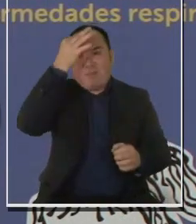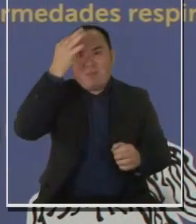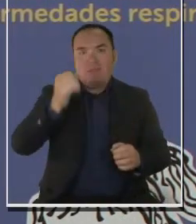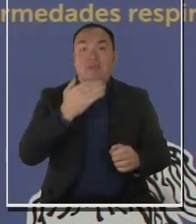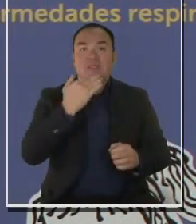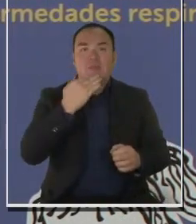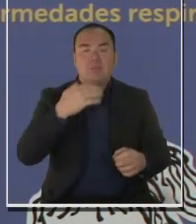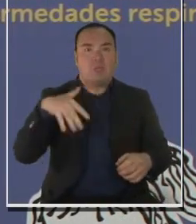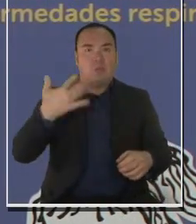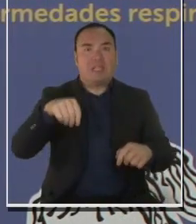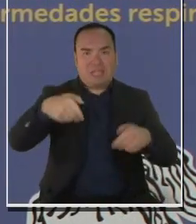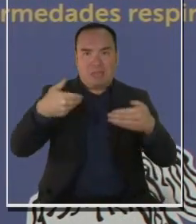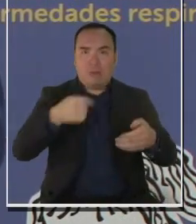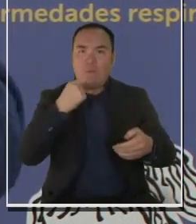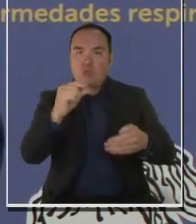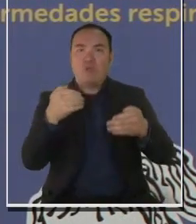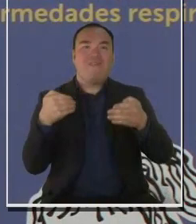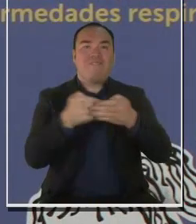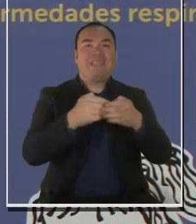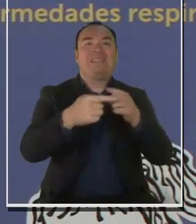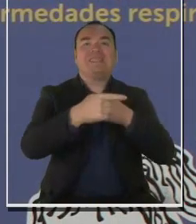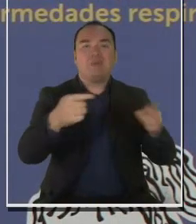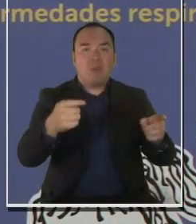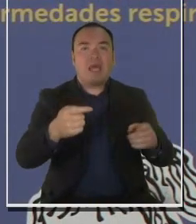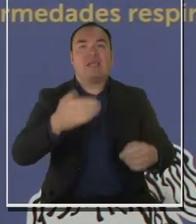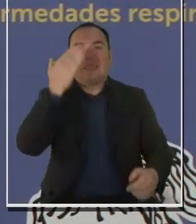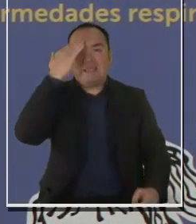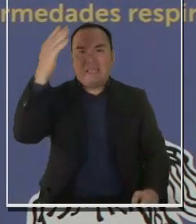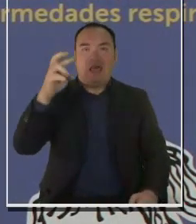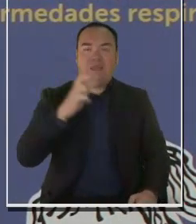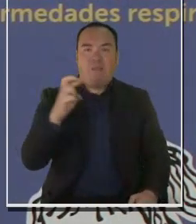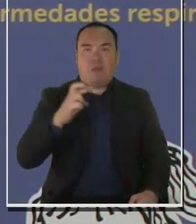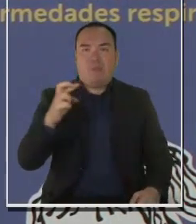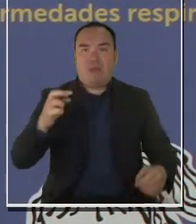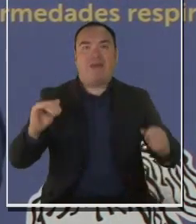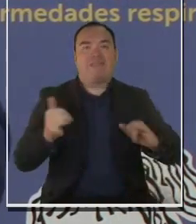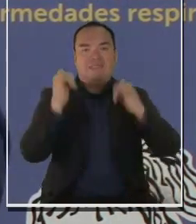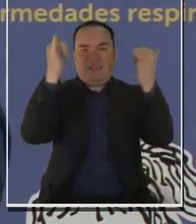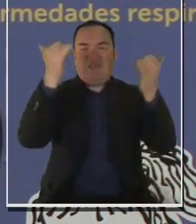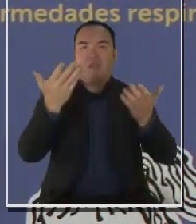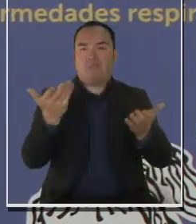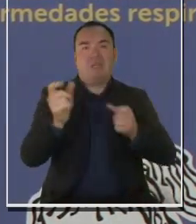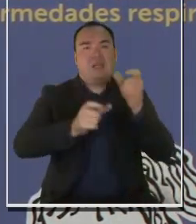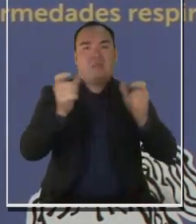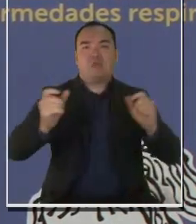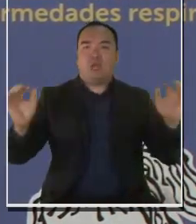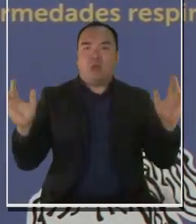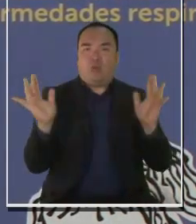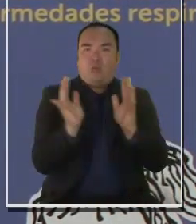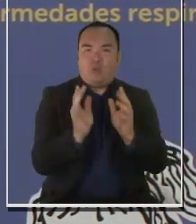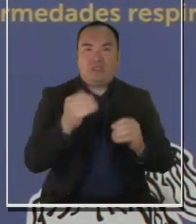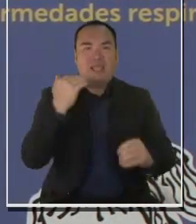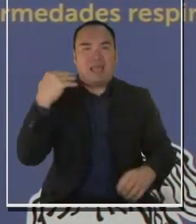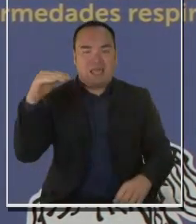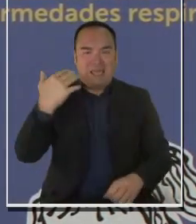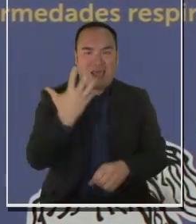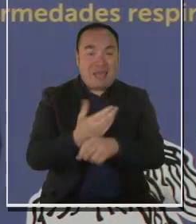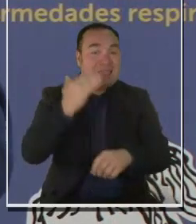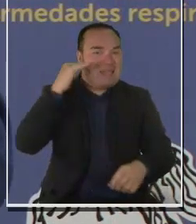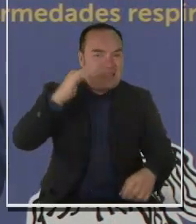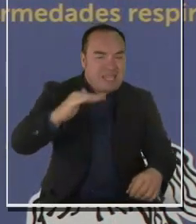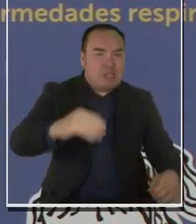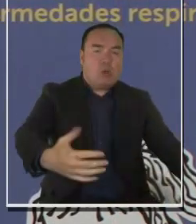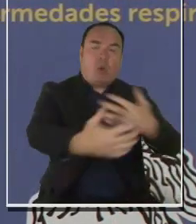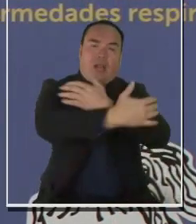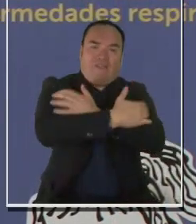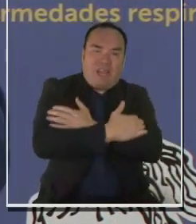especialmente ahora el fin de semana, que está la celebración del Día del Padre, cuando personas se juntan con niños pequeños, los abrazan, los besan,